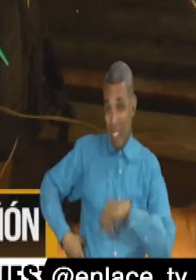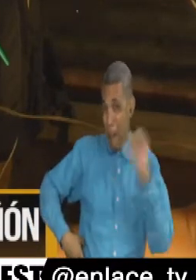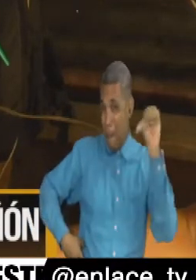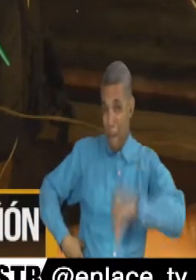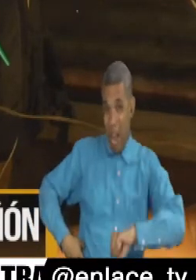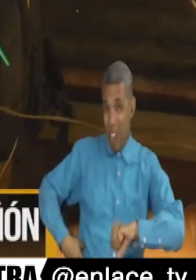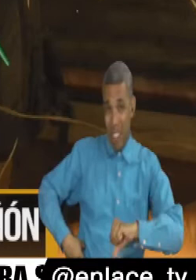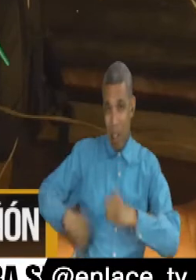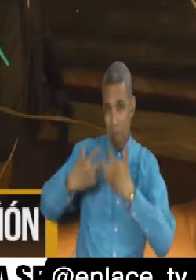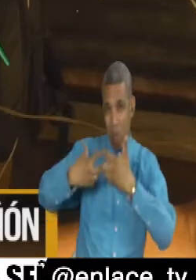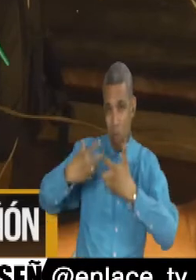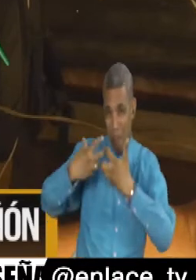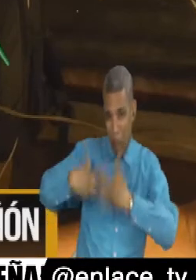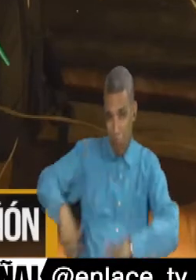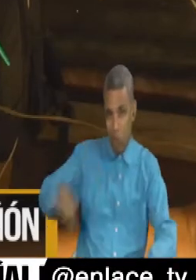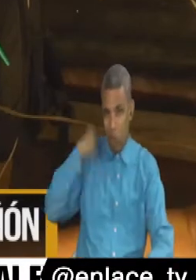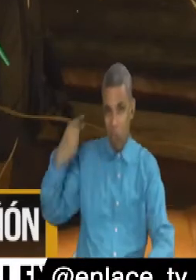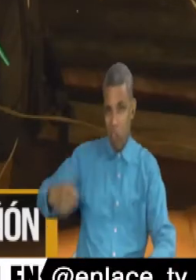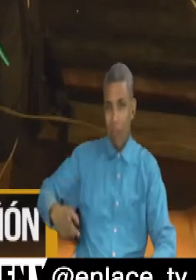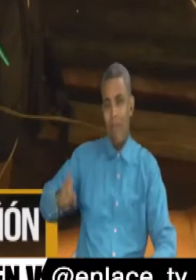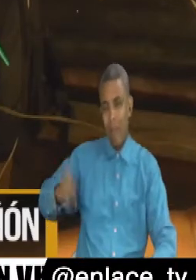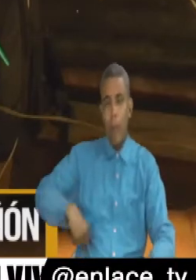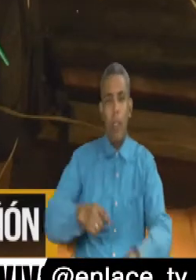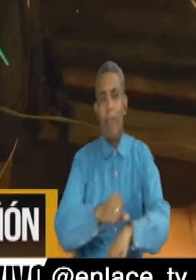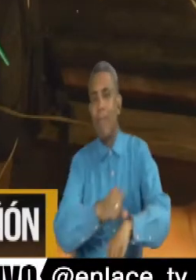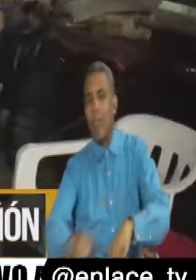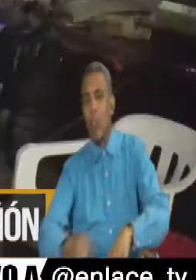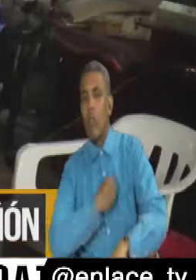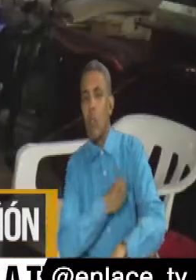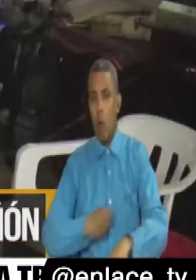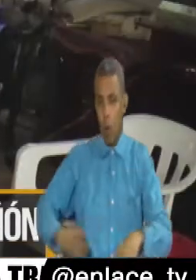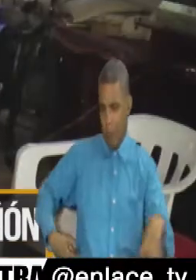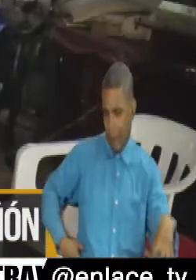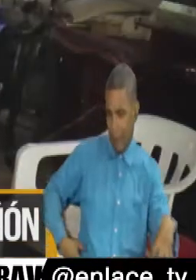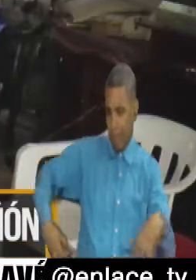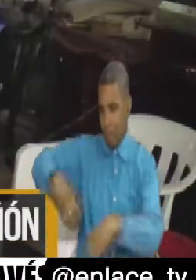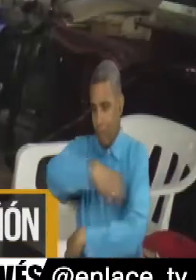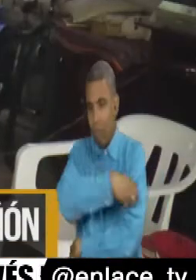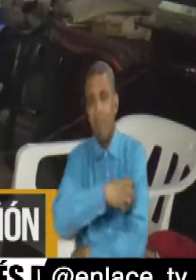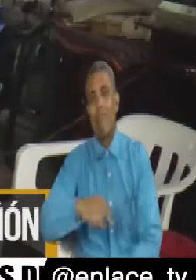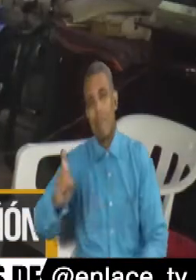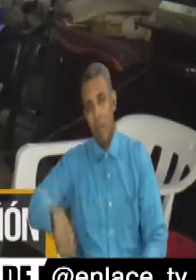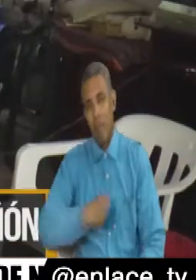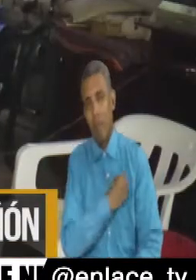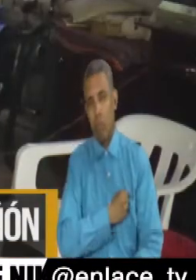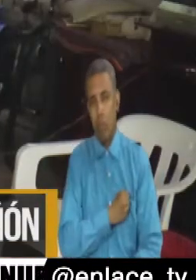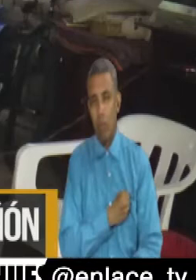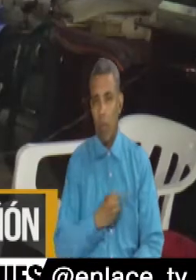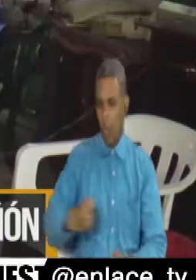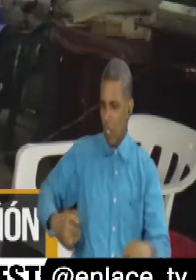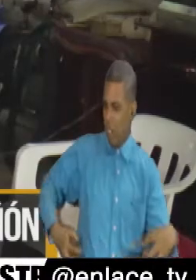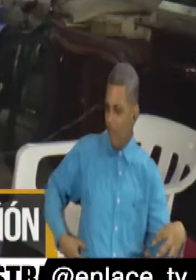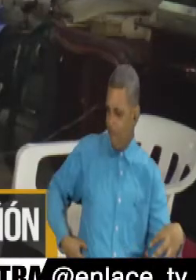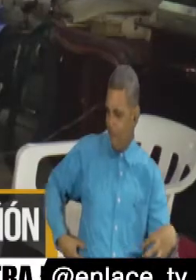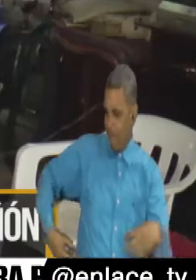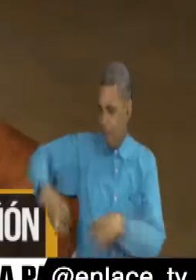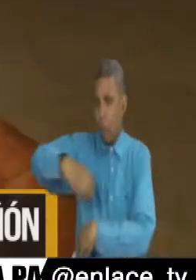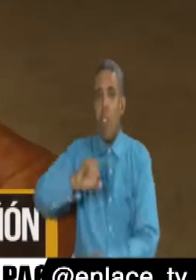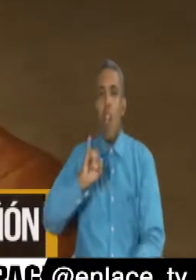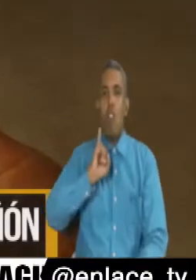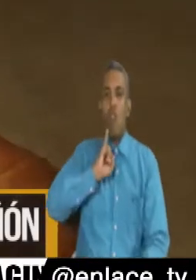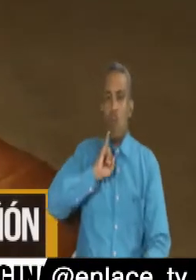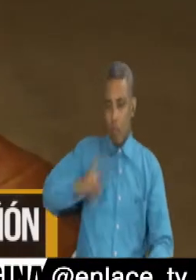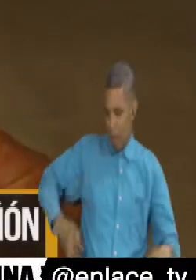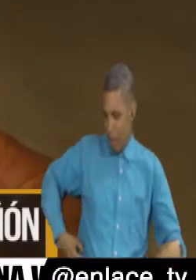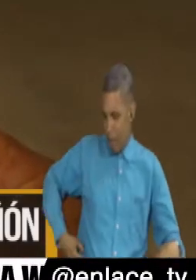da. Seguir viviendo porque estamos ahí, sí, como dicen, graves. Su hermana está dispuesta a donarle uno de sus riñones para salvarle la